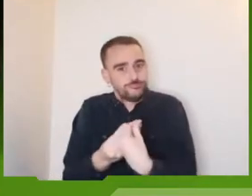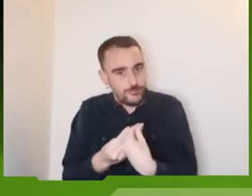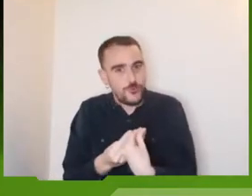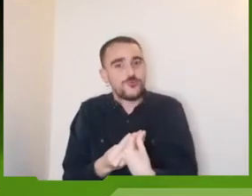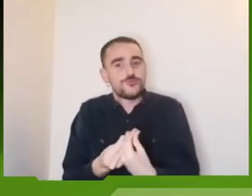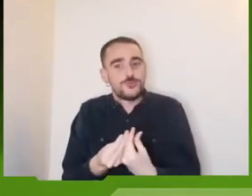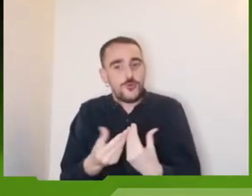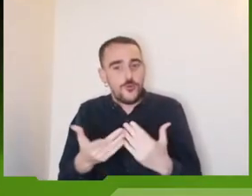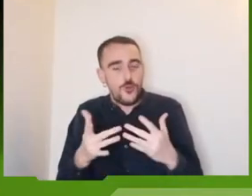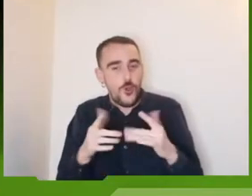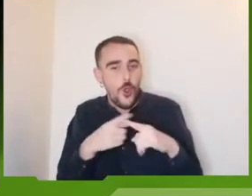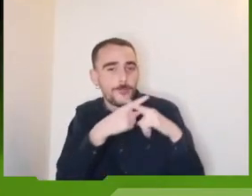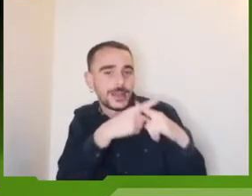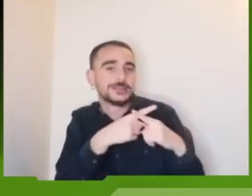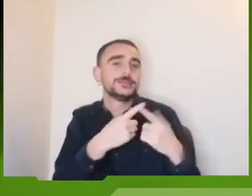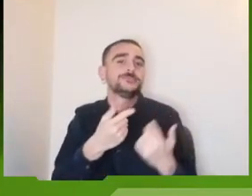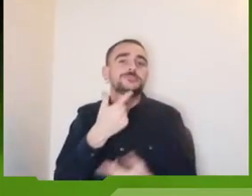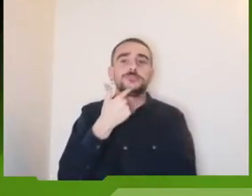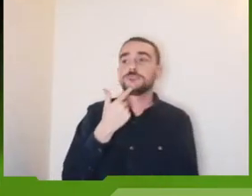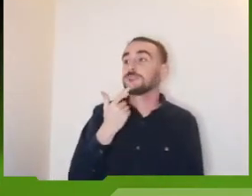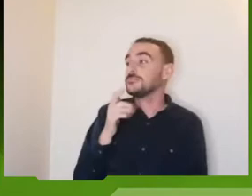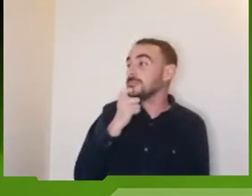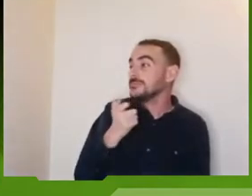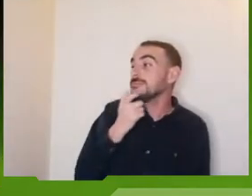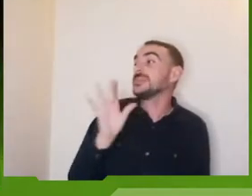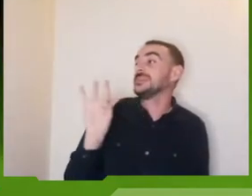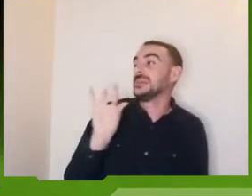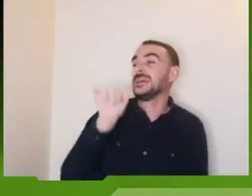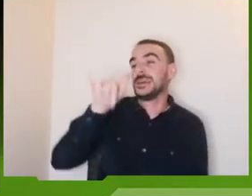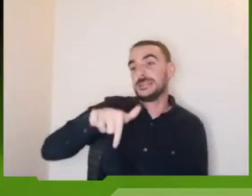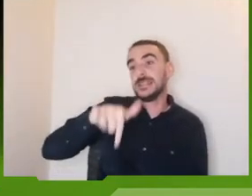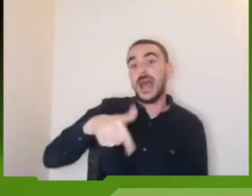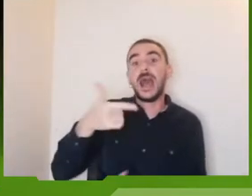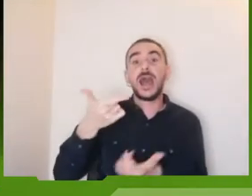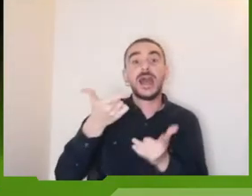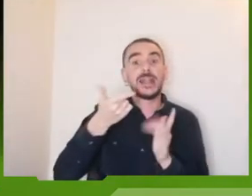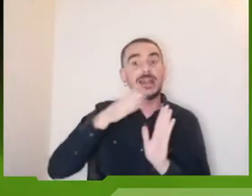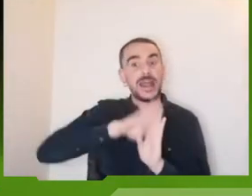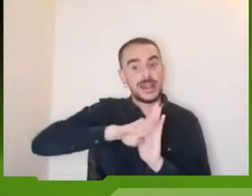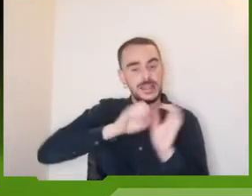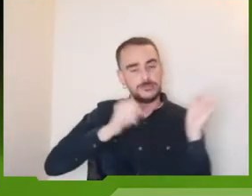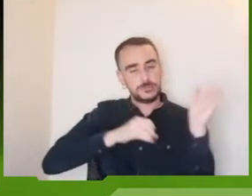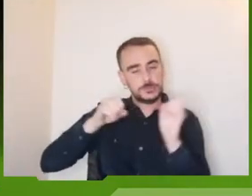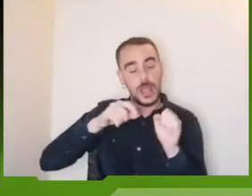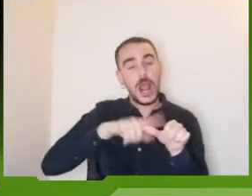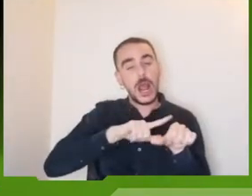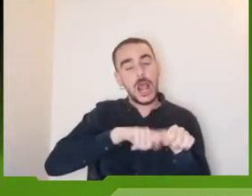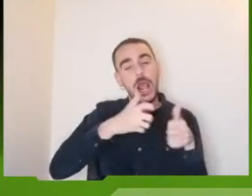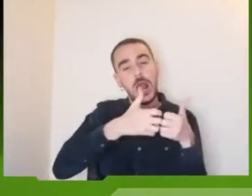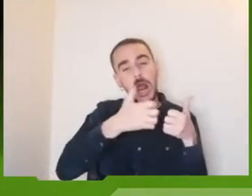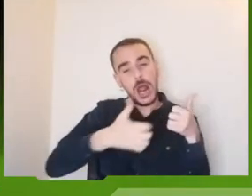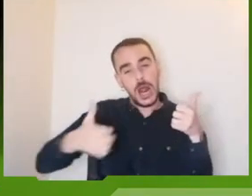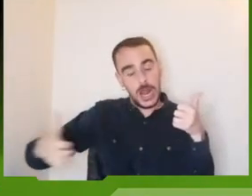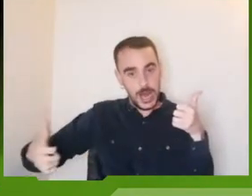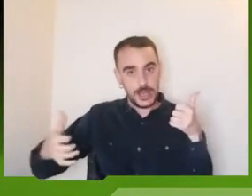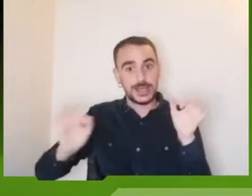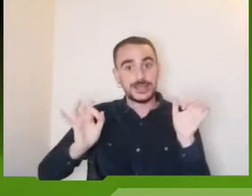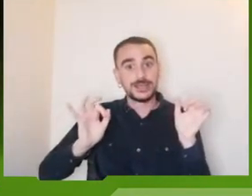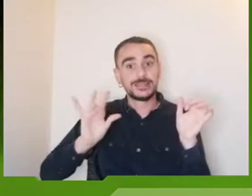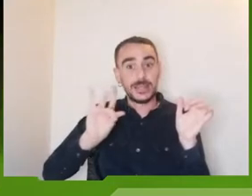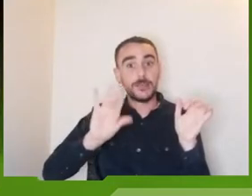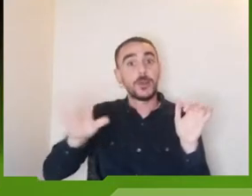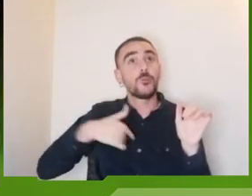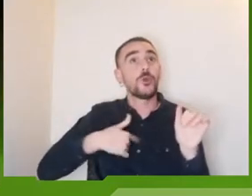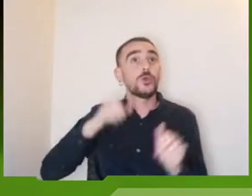muy guay porque es eso, es larga, pero es muy, muy repartible en diferentes